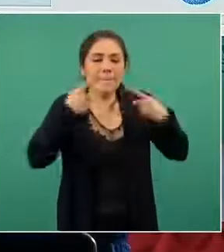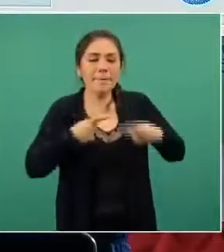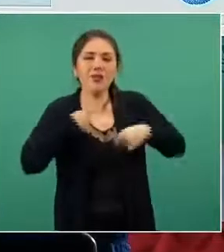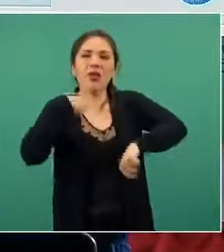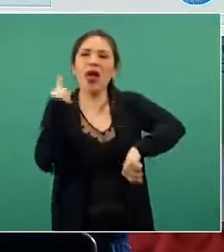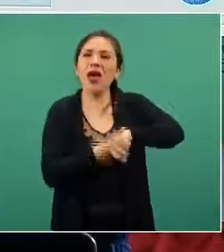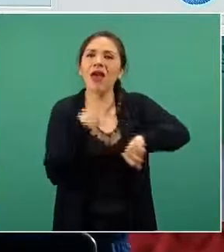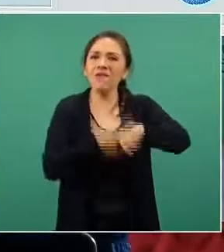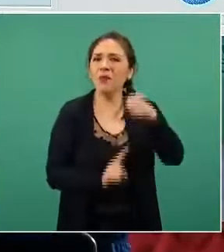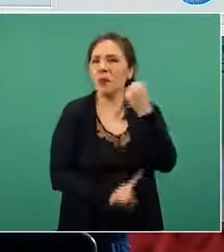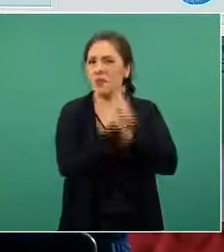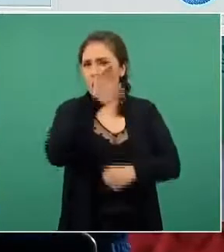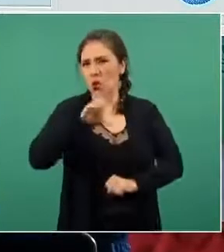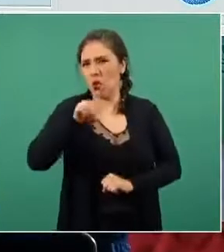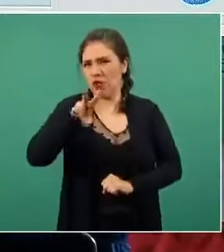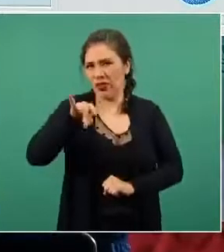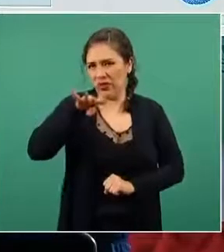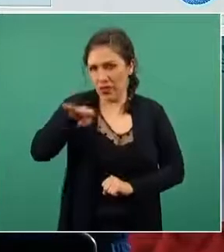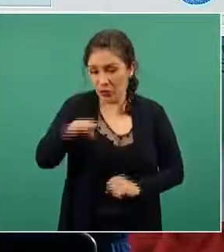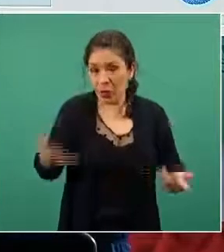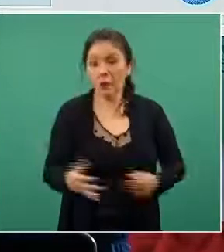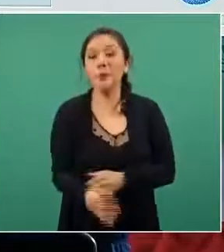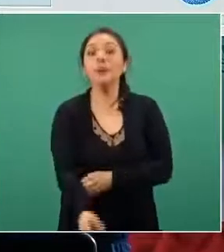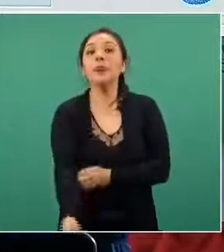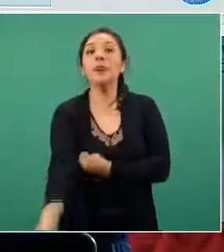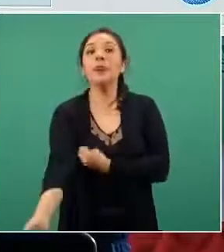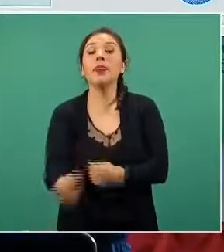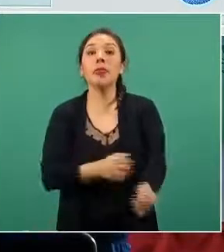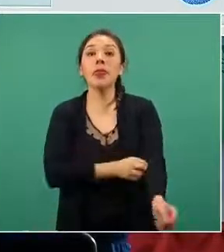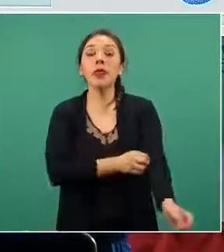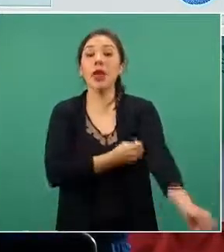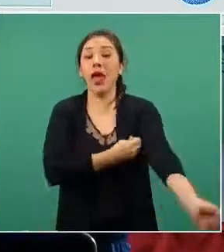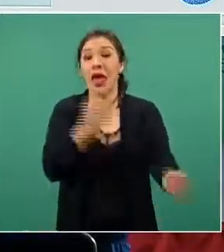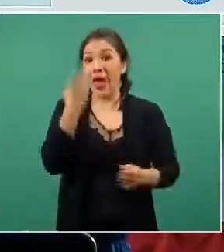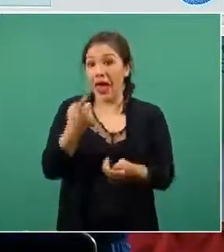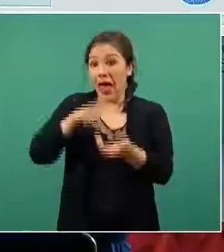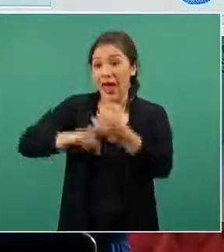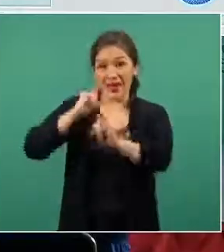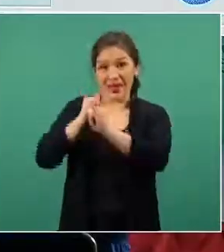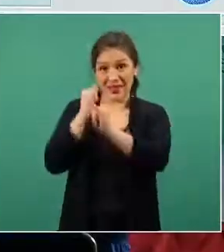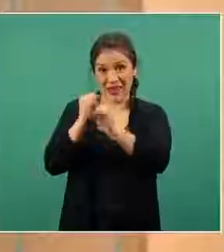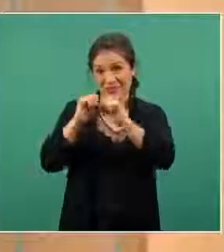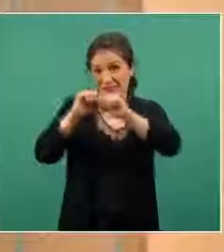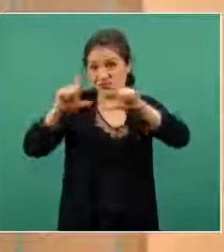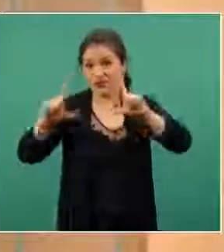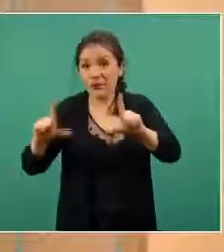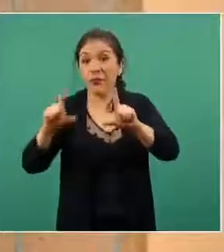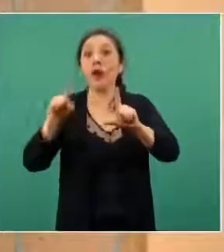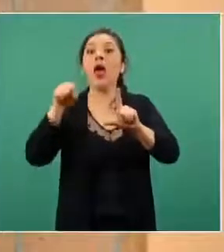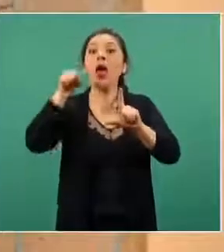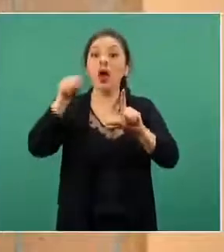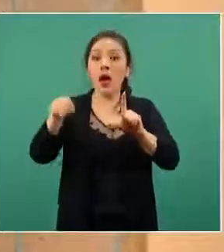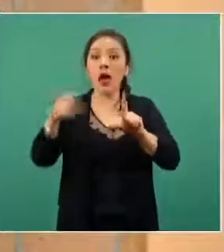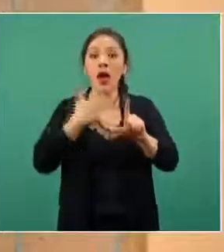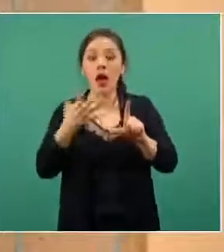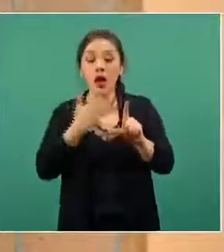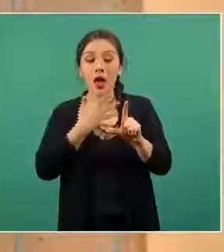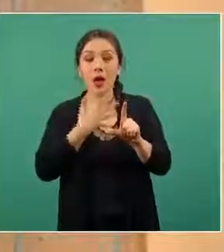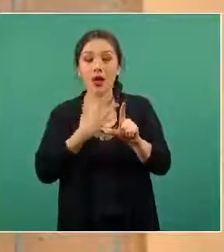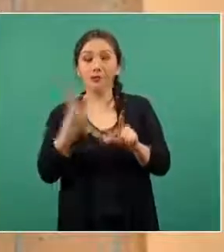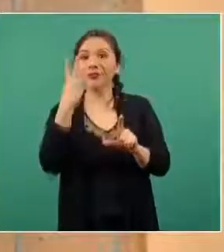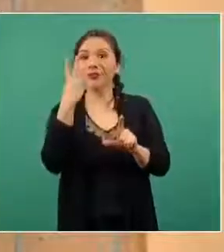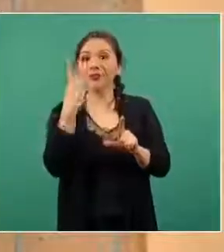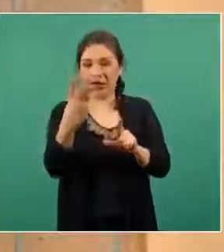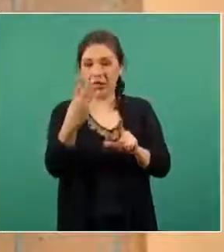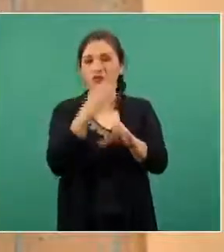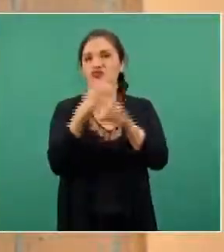estaban padeciendo la enfermedad de COVID-19. Nuestra plataforma como tal tiene